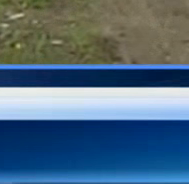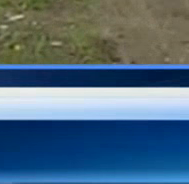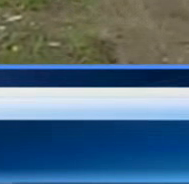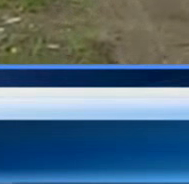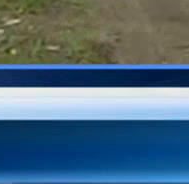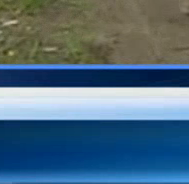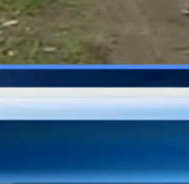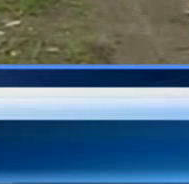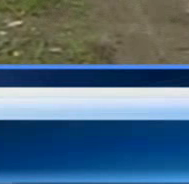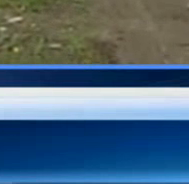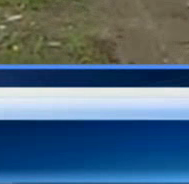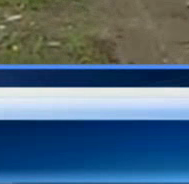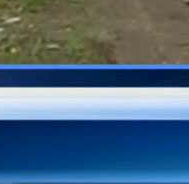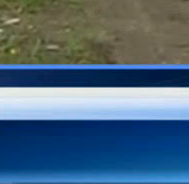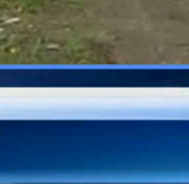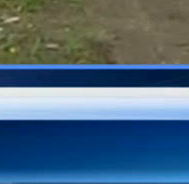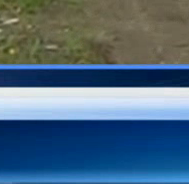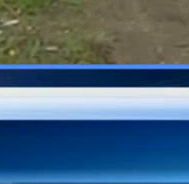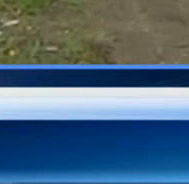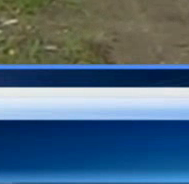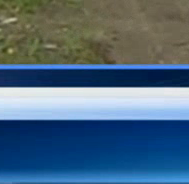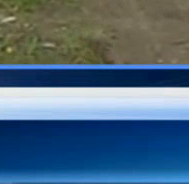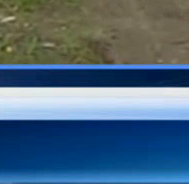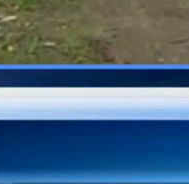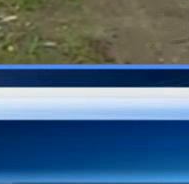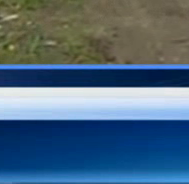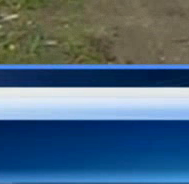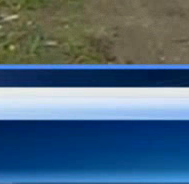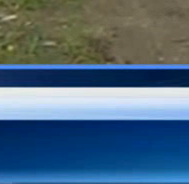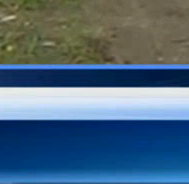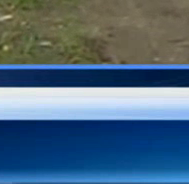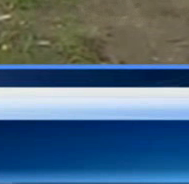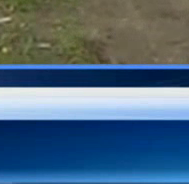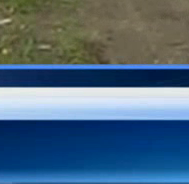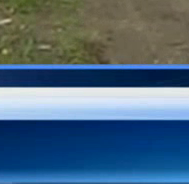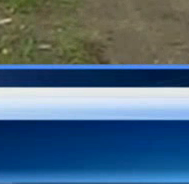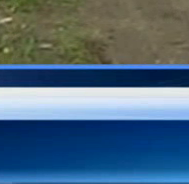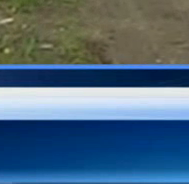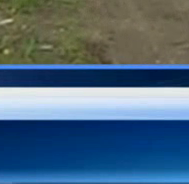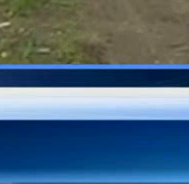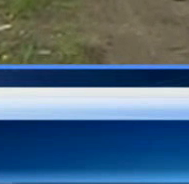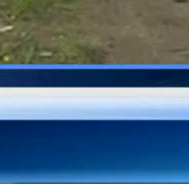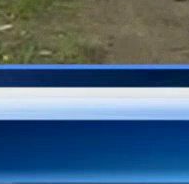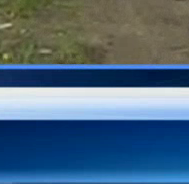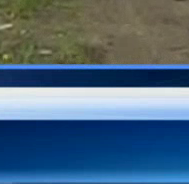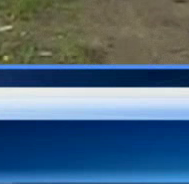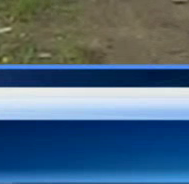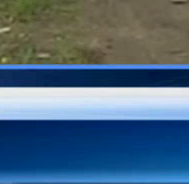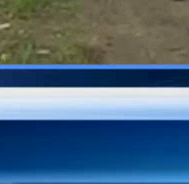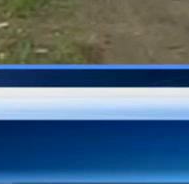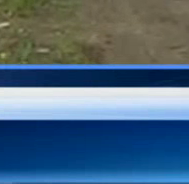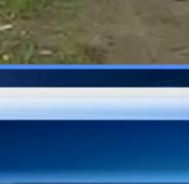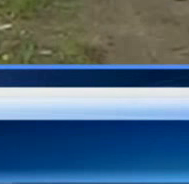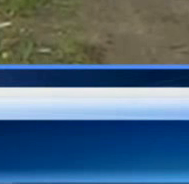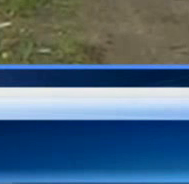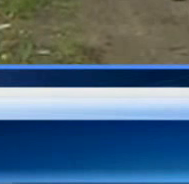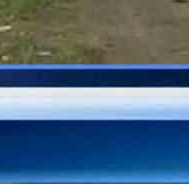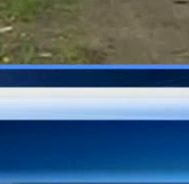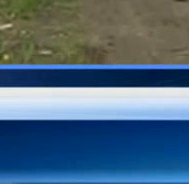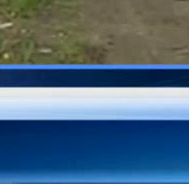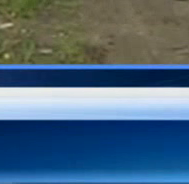día. Entonces no es justo. Hay necesidad de hacer lo que haya que hacer. Por lo menos, como tú ya bien lo has señalado,